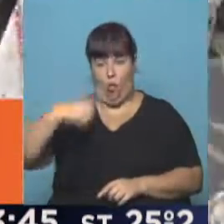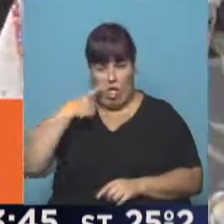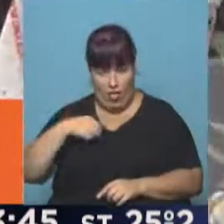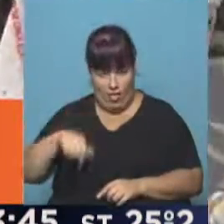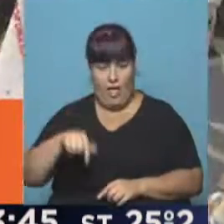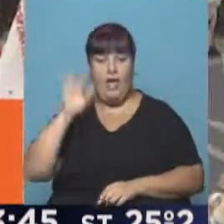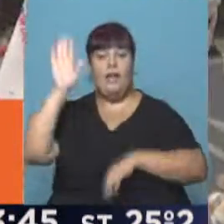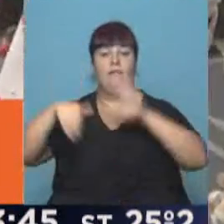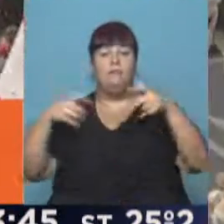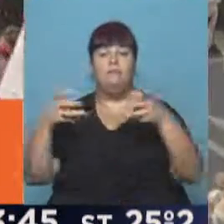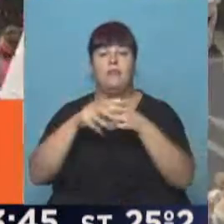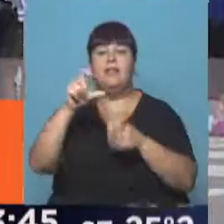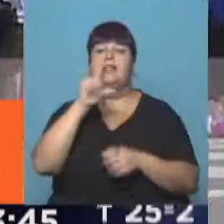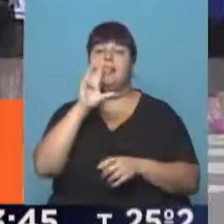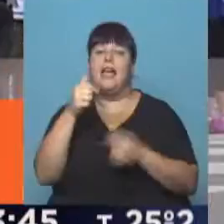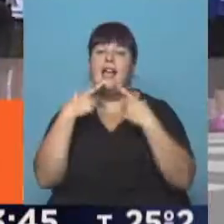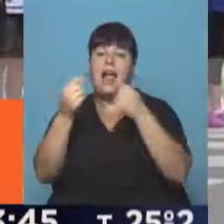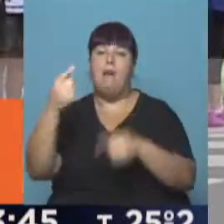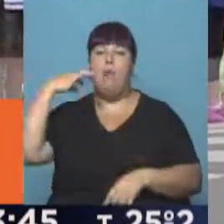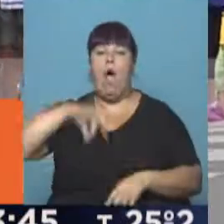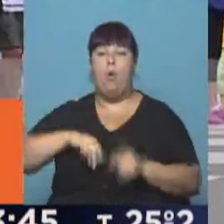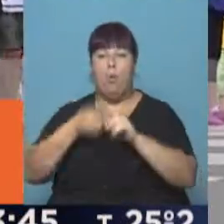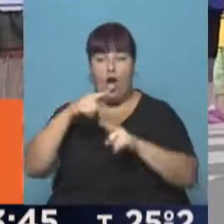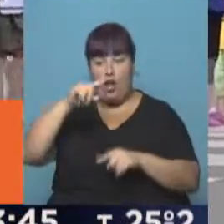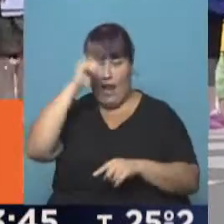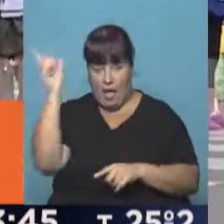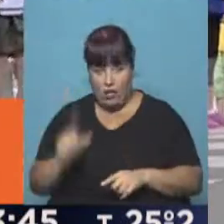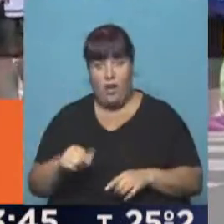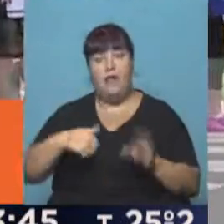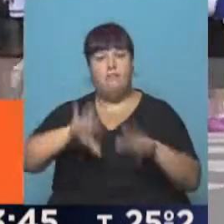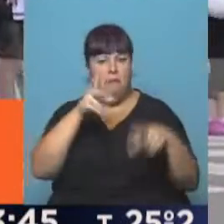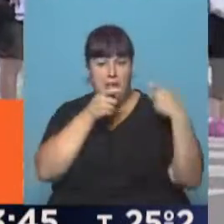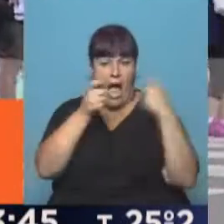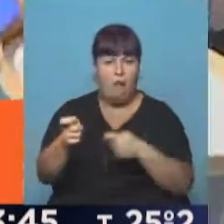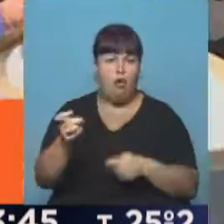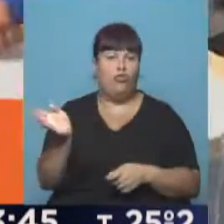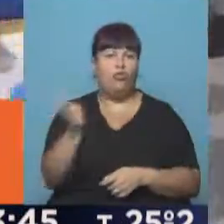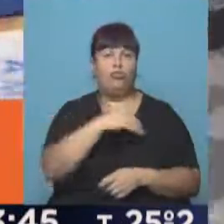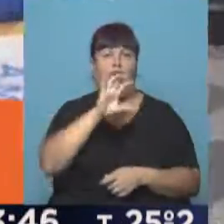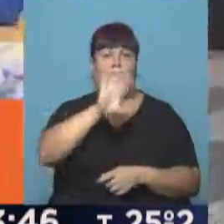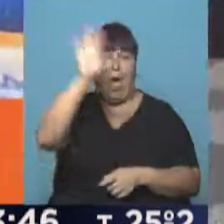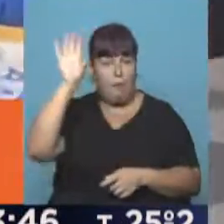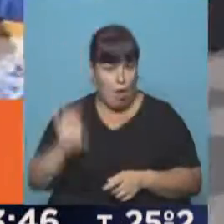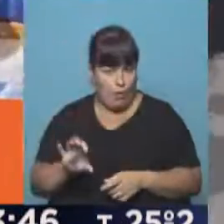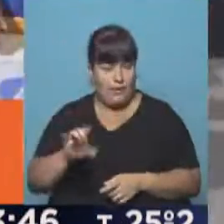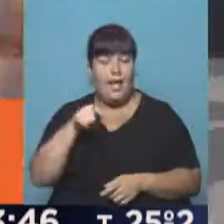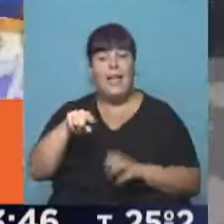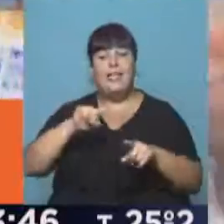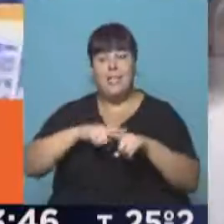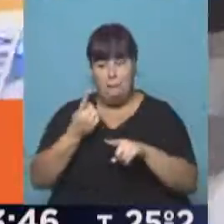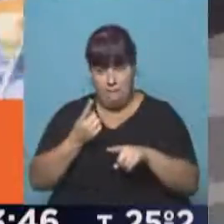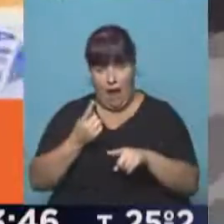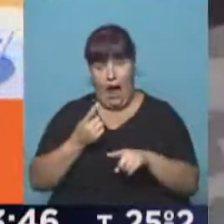convocada por seth era en reclamo de paritarias nacionales y con amplio respaldo en casi todo el interior la medida de fuerza